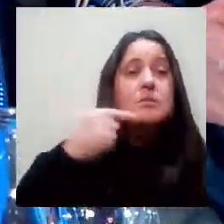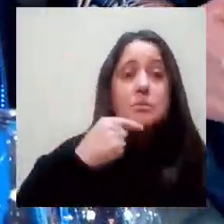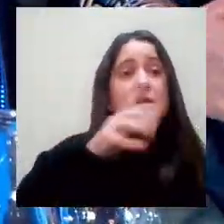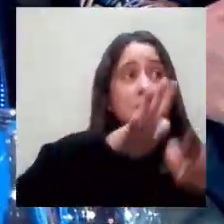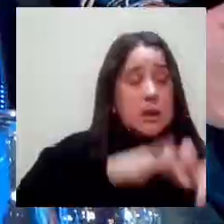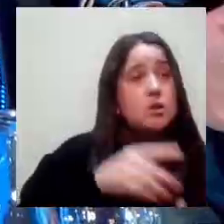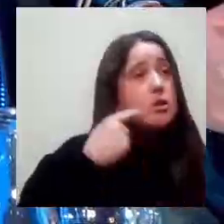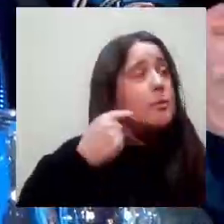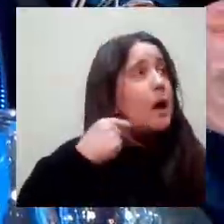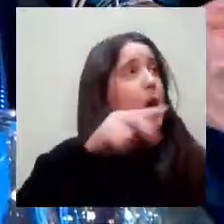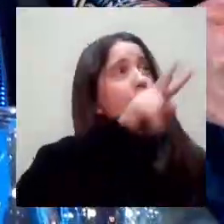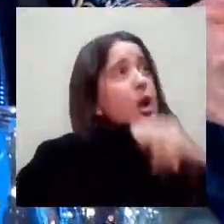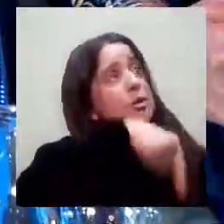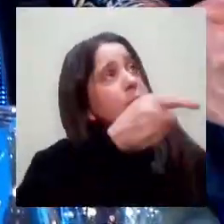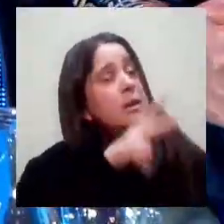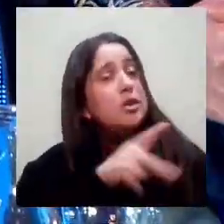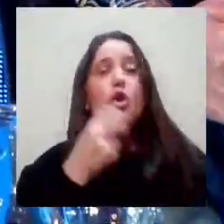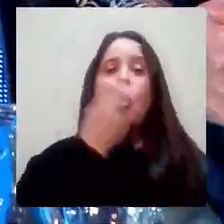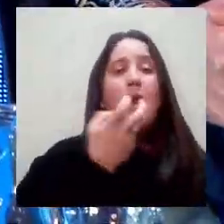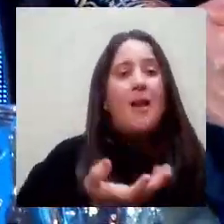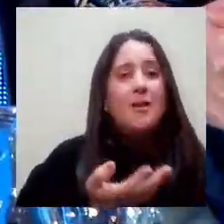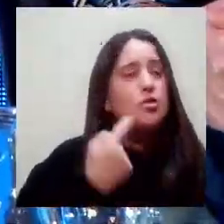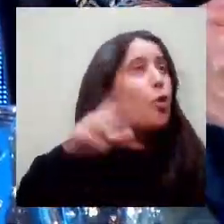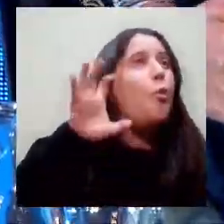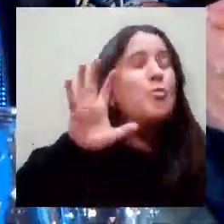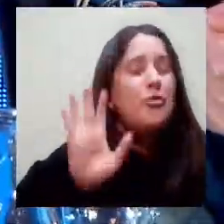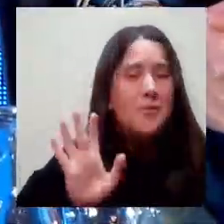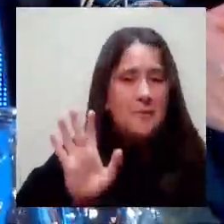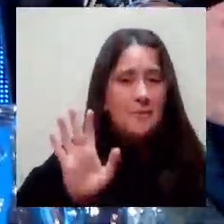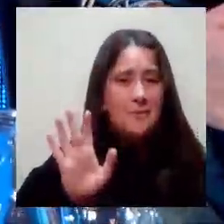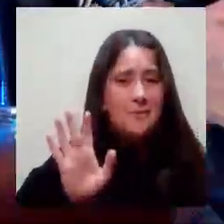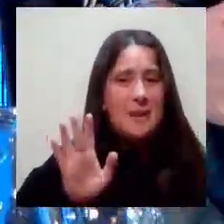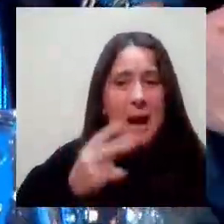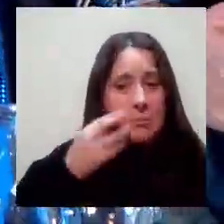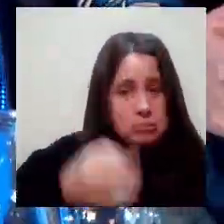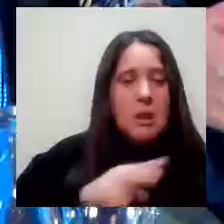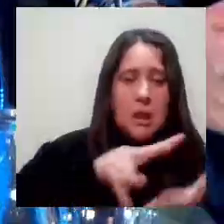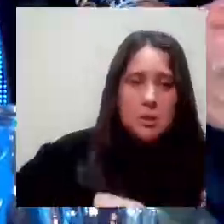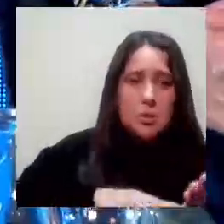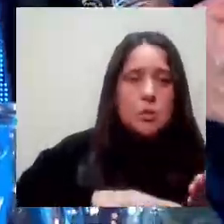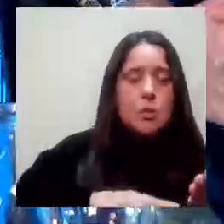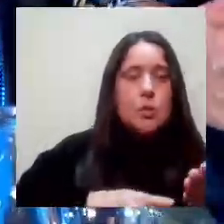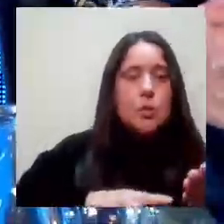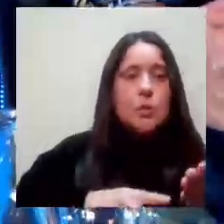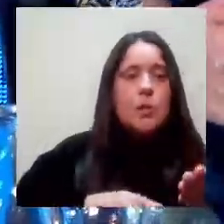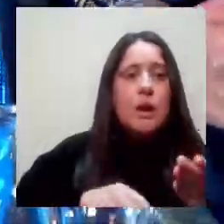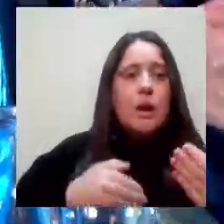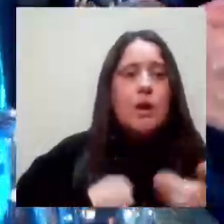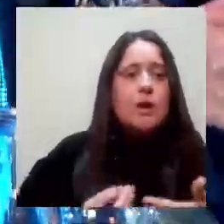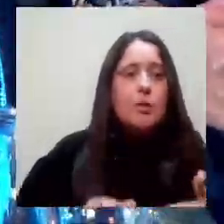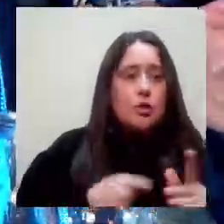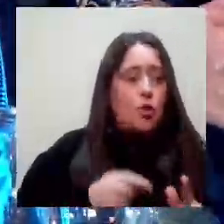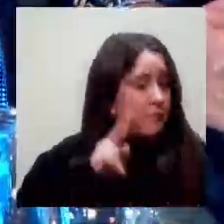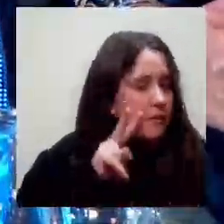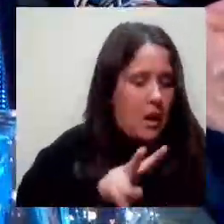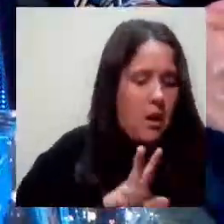un texto, es oralidad, lo estoy escuchando. Para que sea lectura, me interesa pensar que es parte del sistema visual y